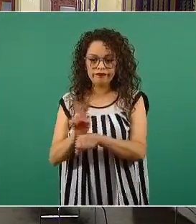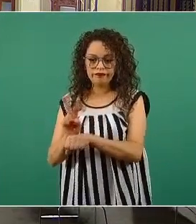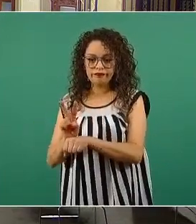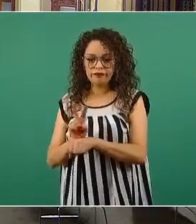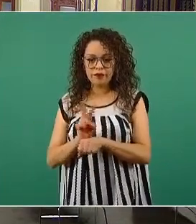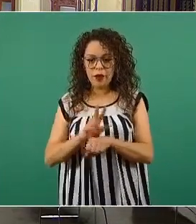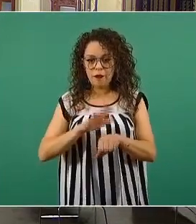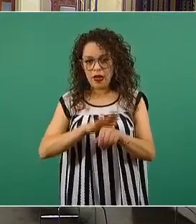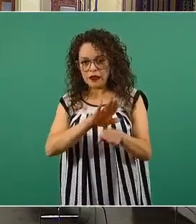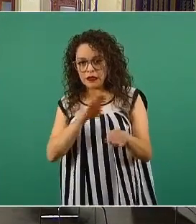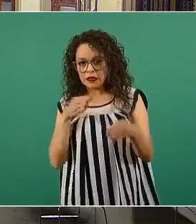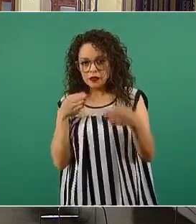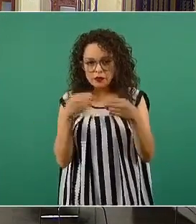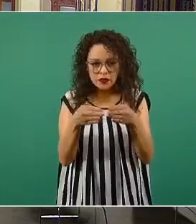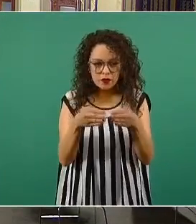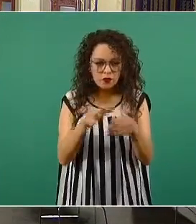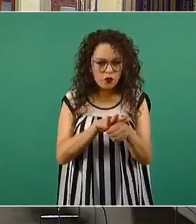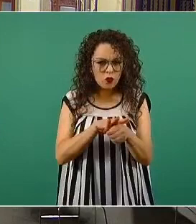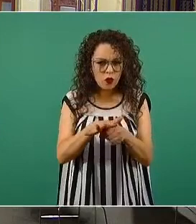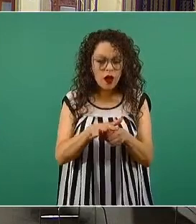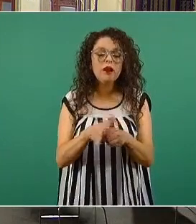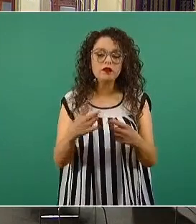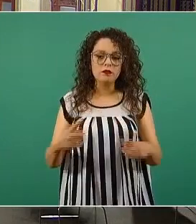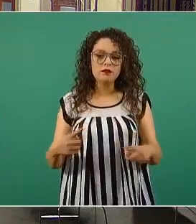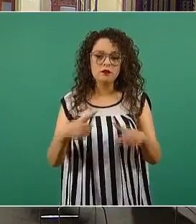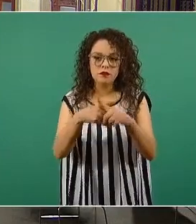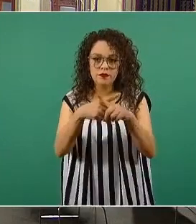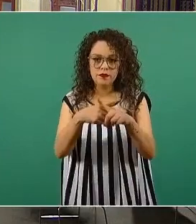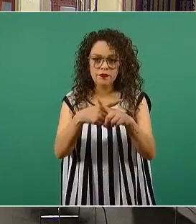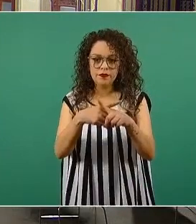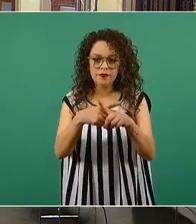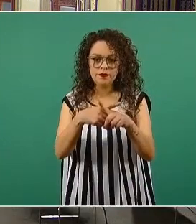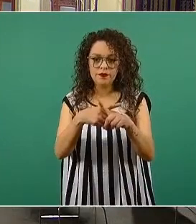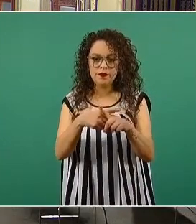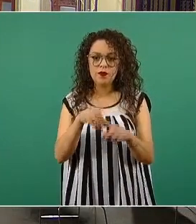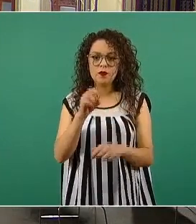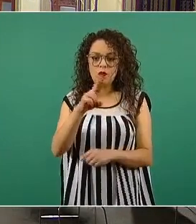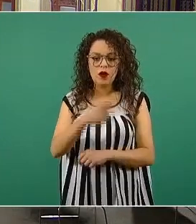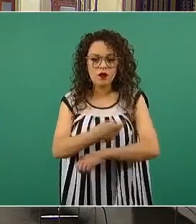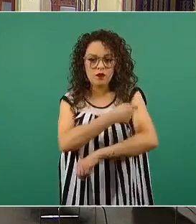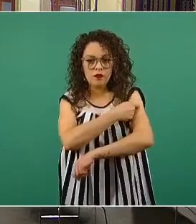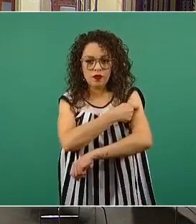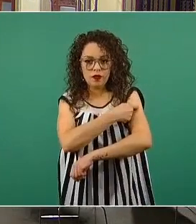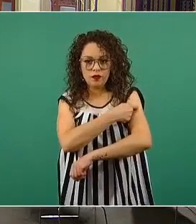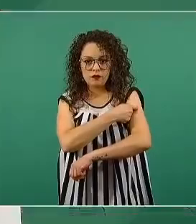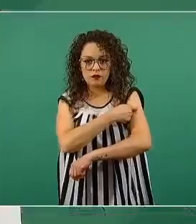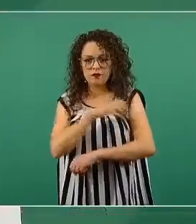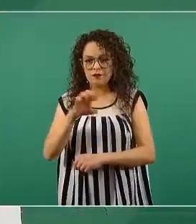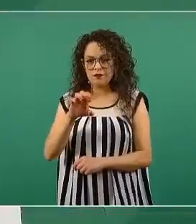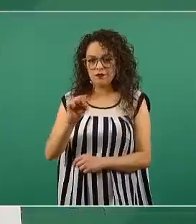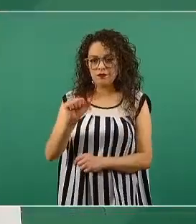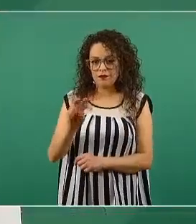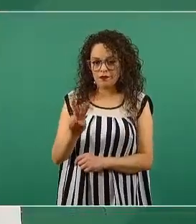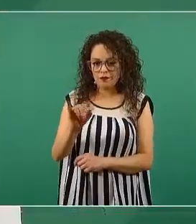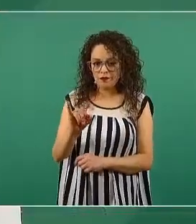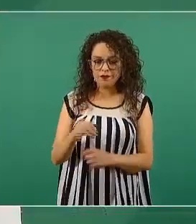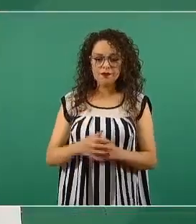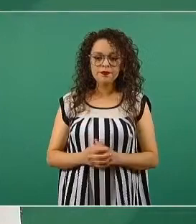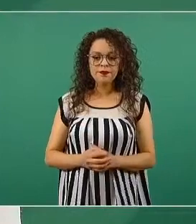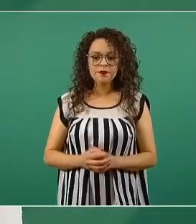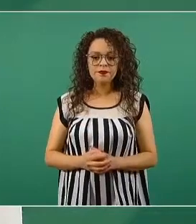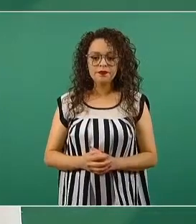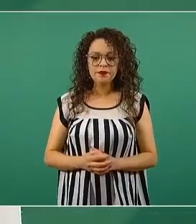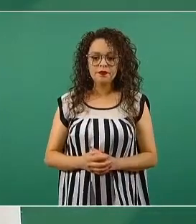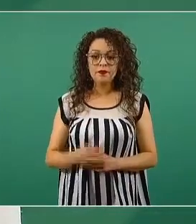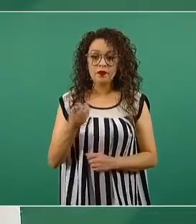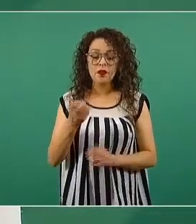manera específica los efectos que pueden ser atribuibles a la vacunación e inmunización. Evidentemente, pues de ahí